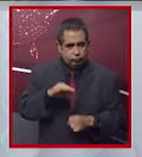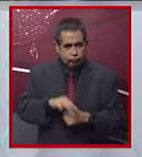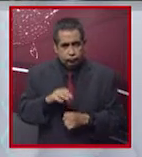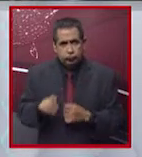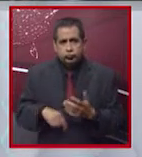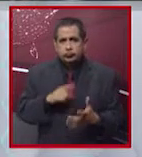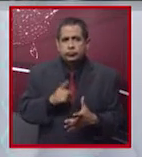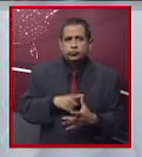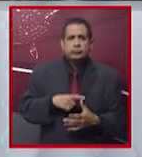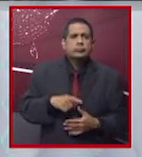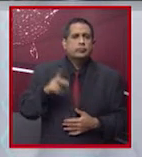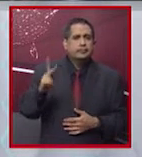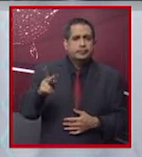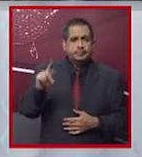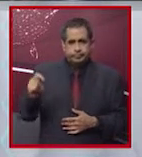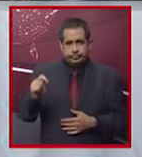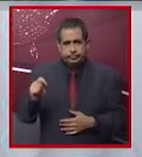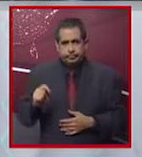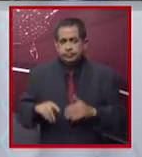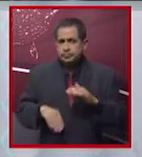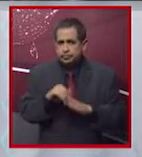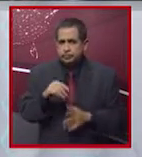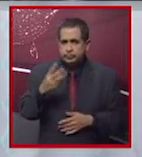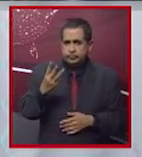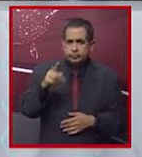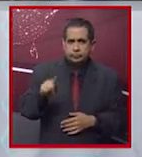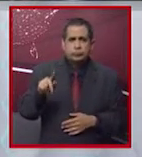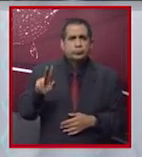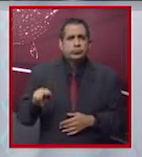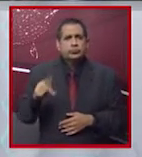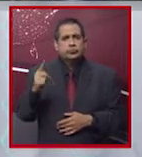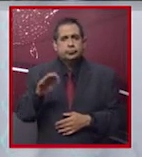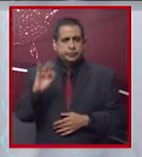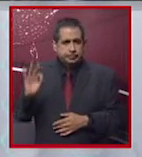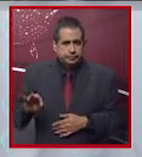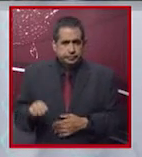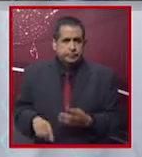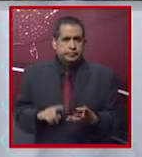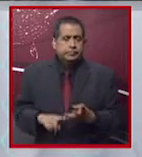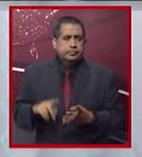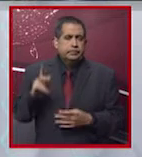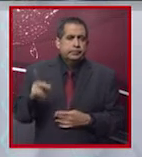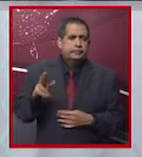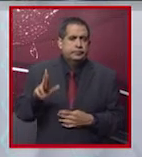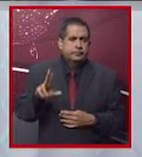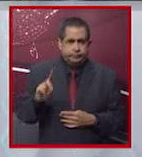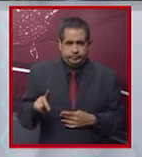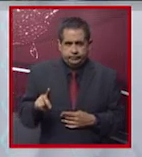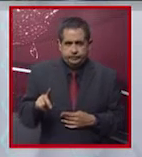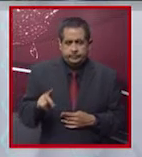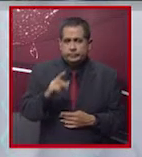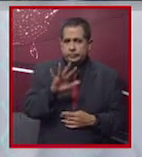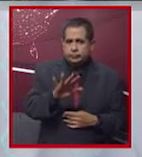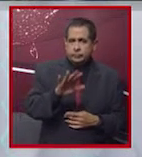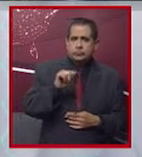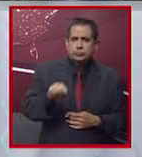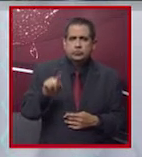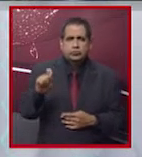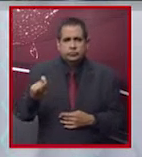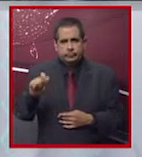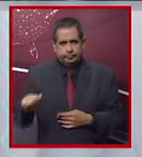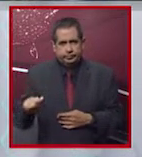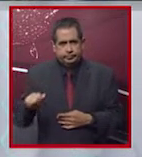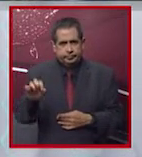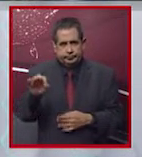de la votación. Le sigue el Partido del Trabajo, quien obtuvo el 3.81%. El Partido de la Revolución Democrática alcanzó